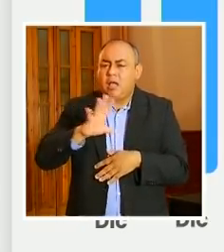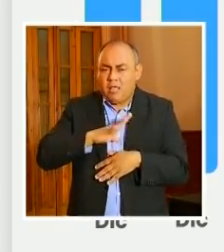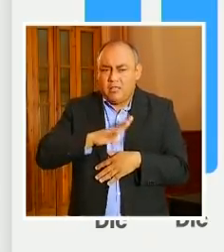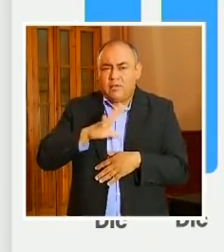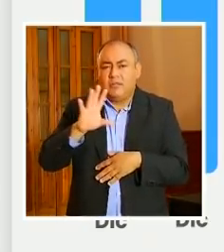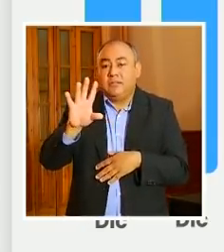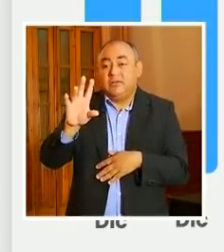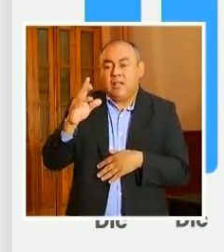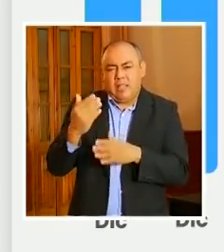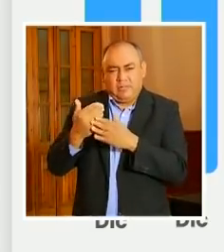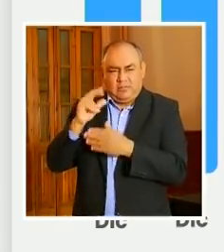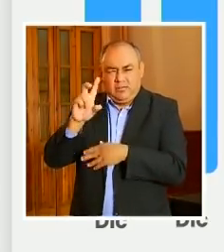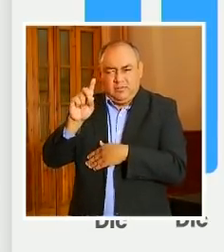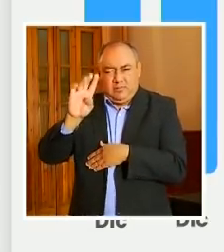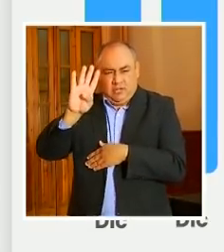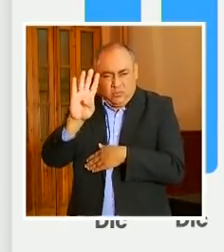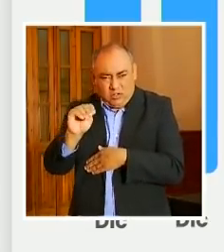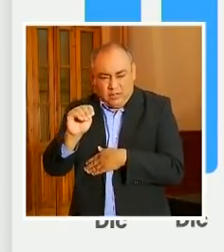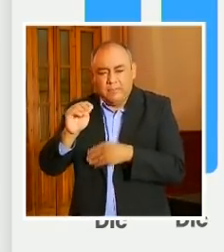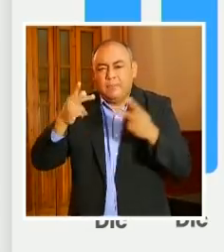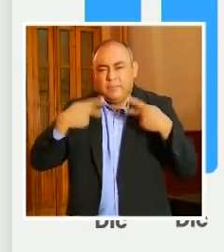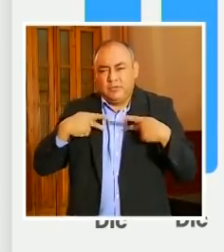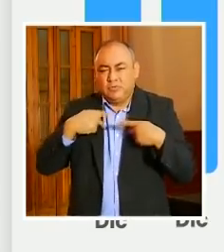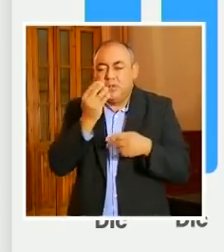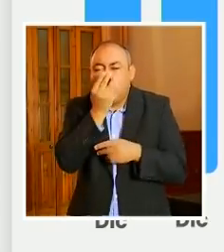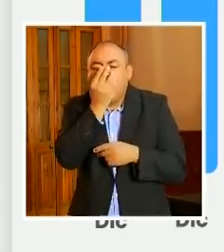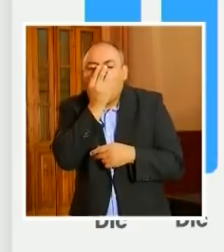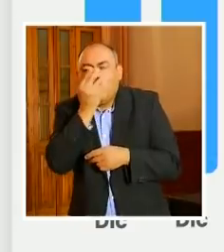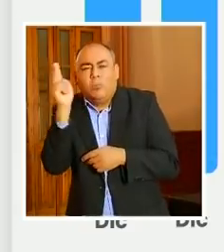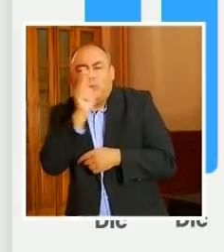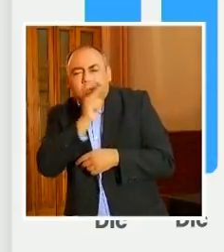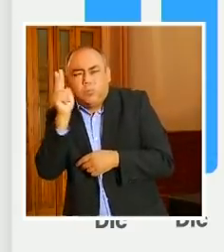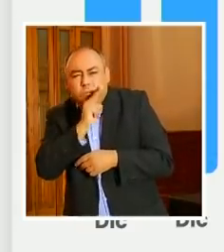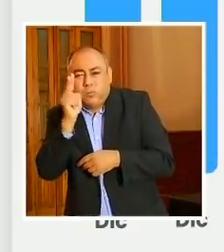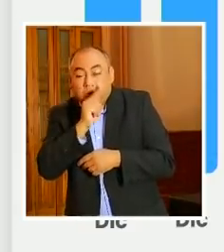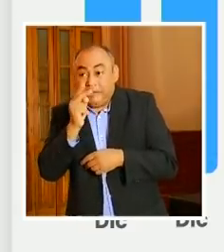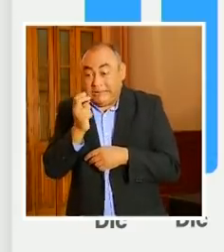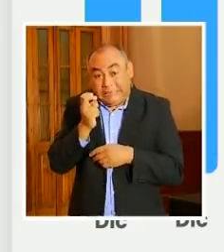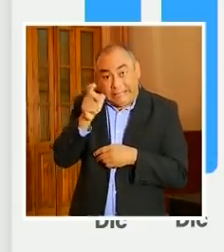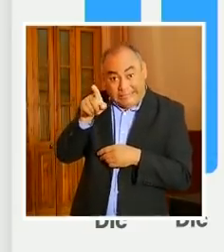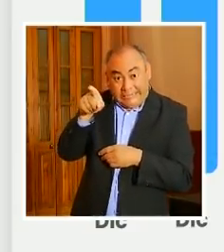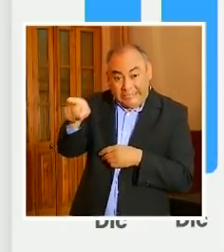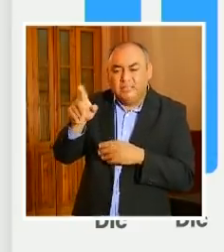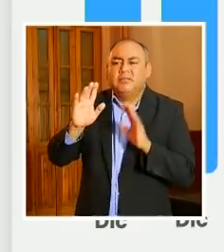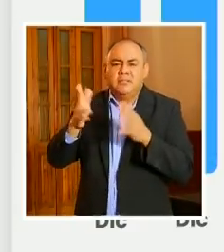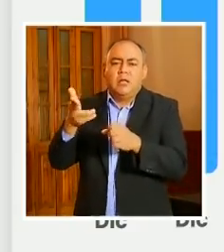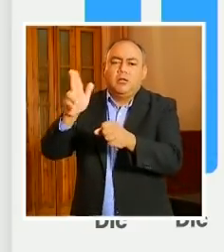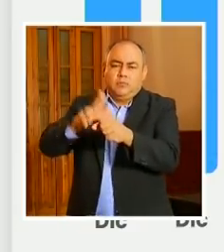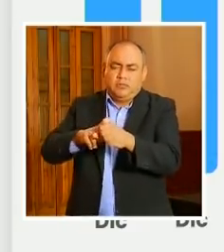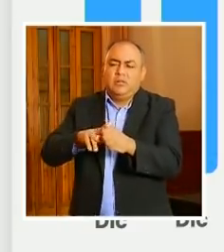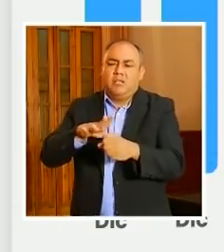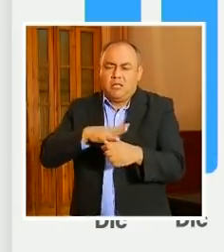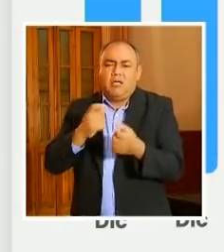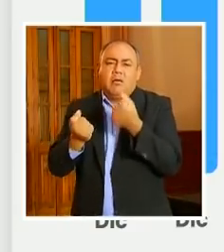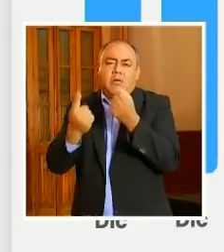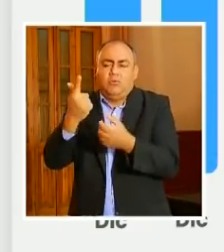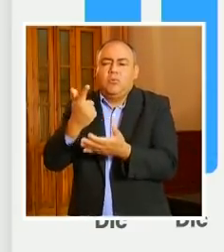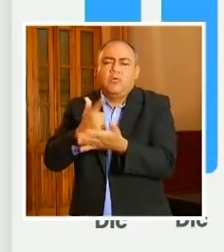pacientes conectados a un ventilador, que son los que empiezan a presentar complicaciones importantes.